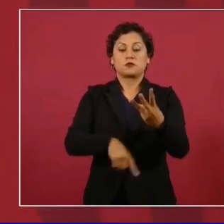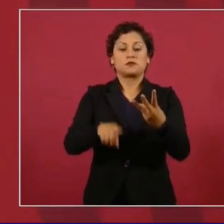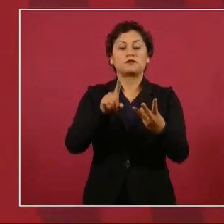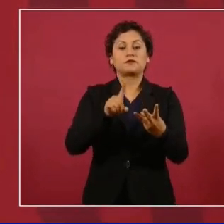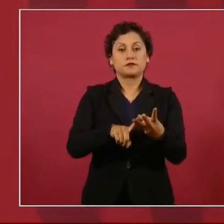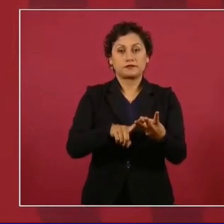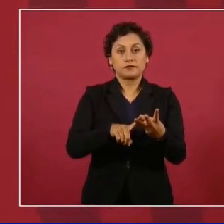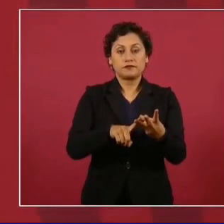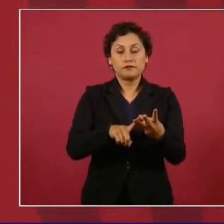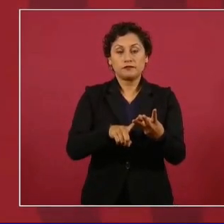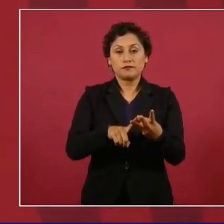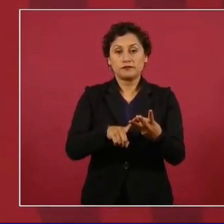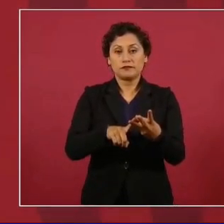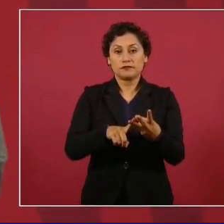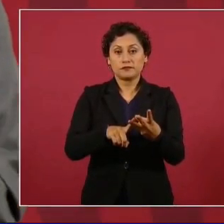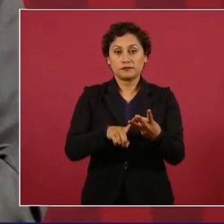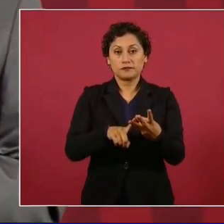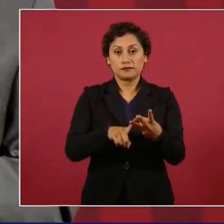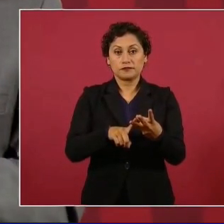derecho